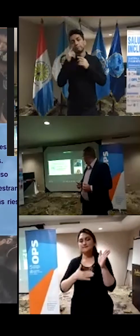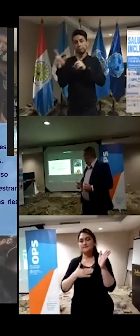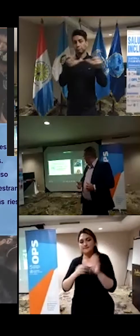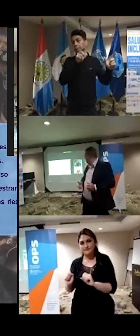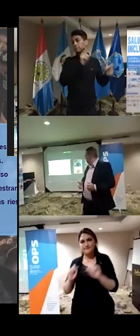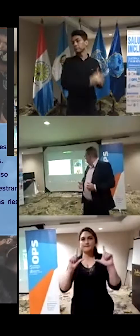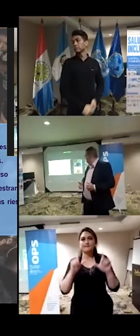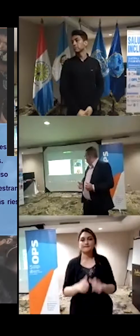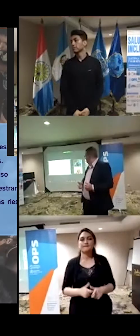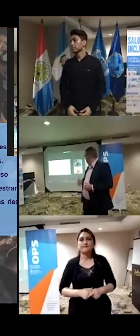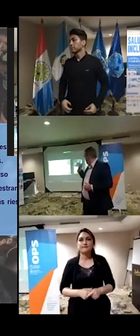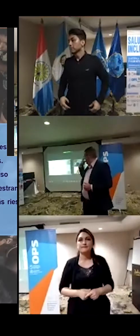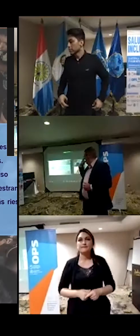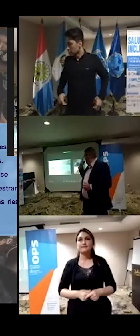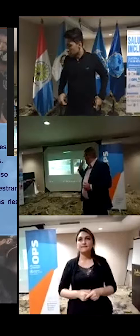favor.